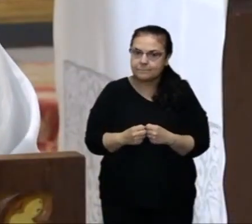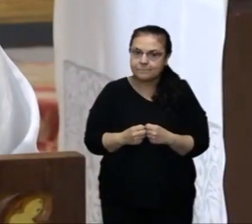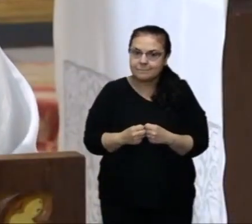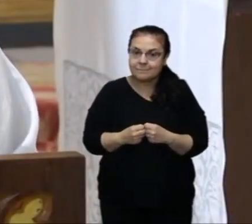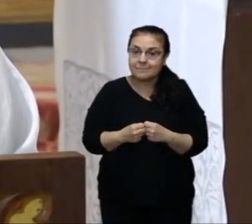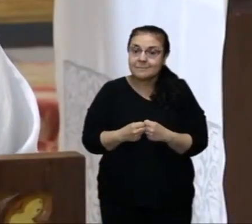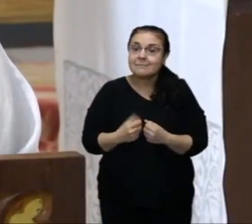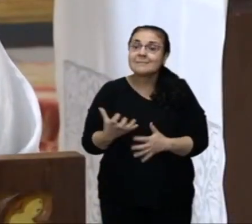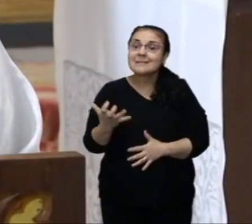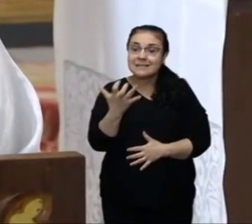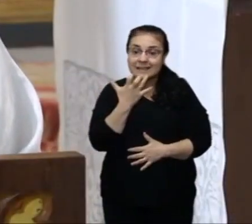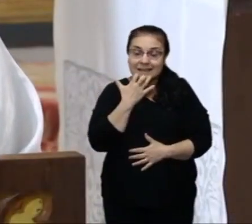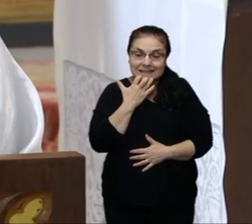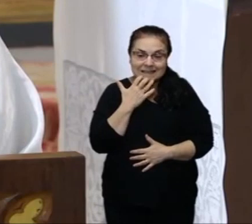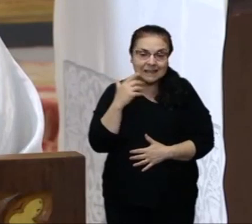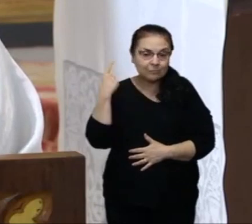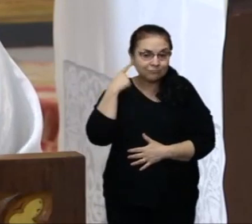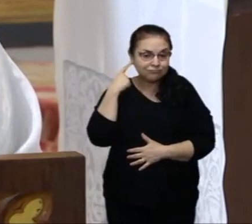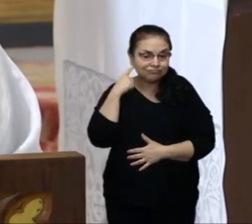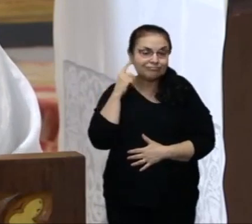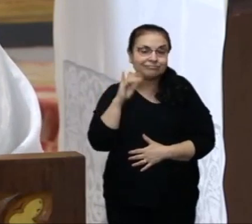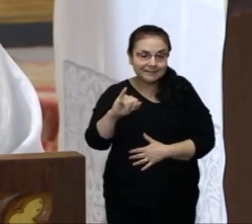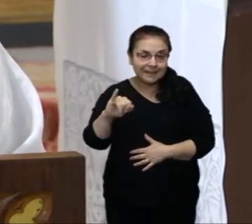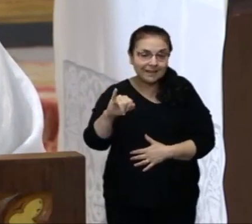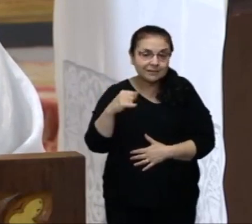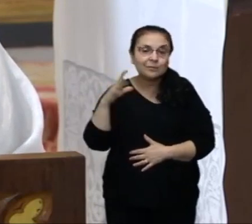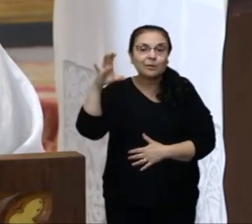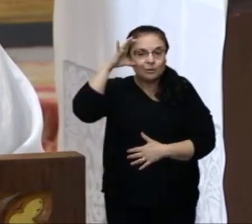El que tenga oídos, que oiga.